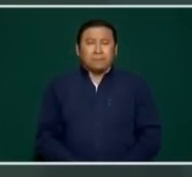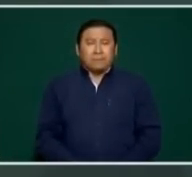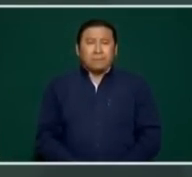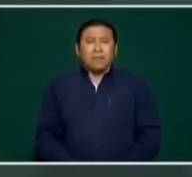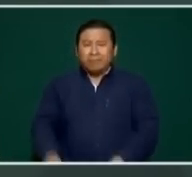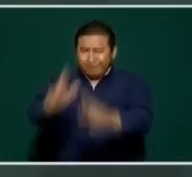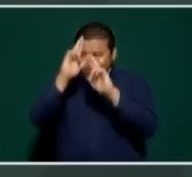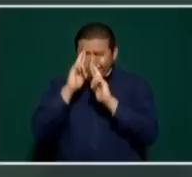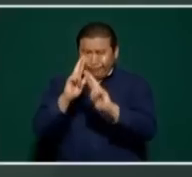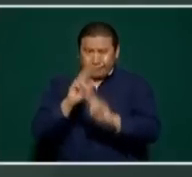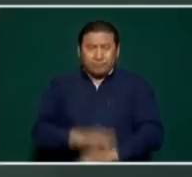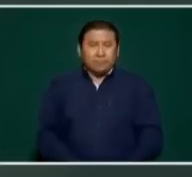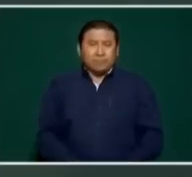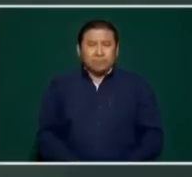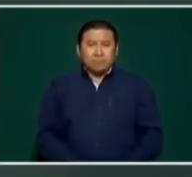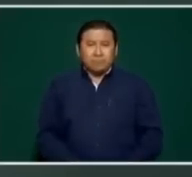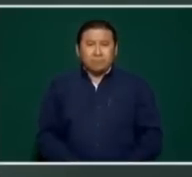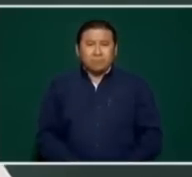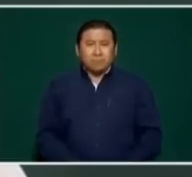Con todo respeto,